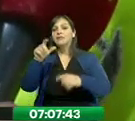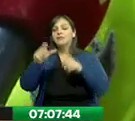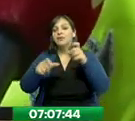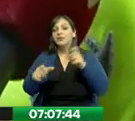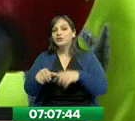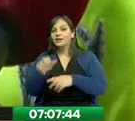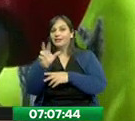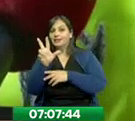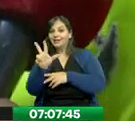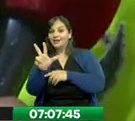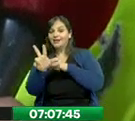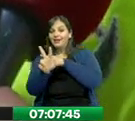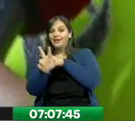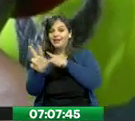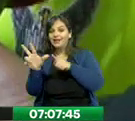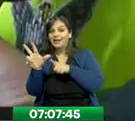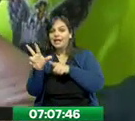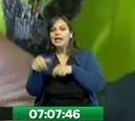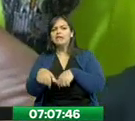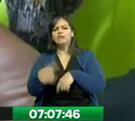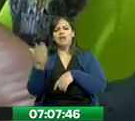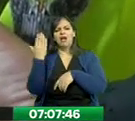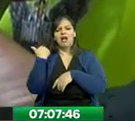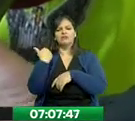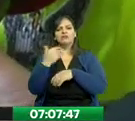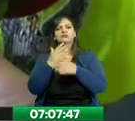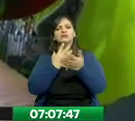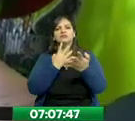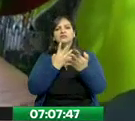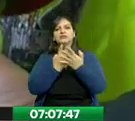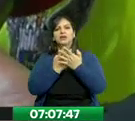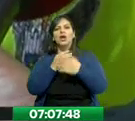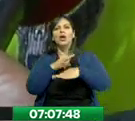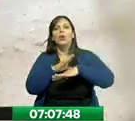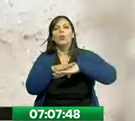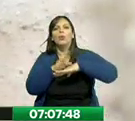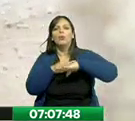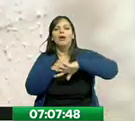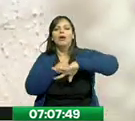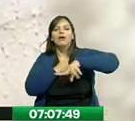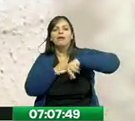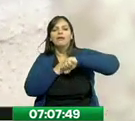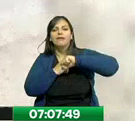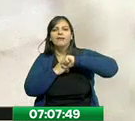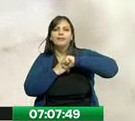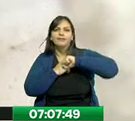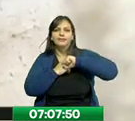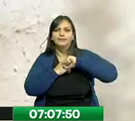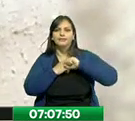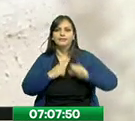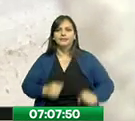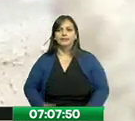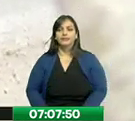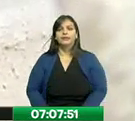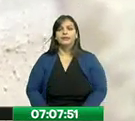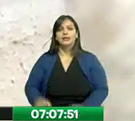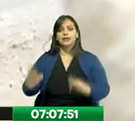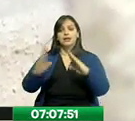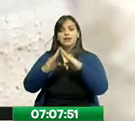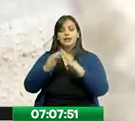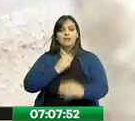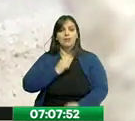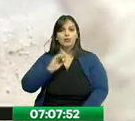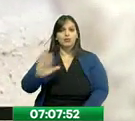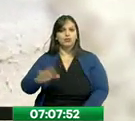aprehendidas poseen un antecedente por robo. Se informó que el departamento había sido alquilado desde